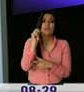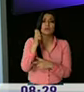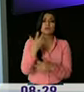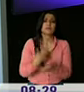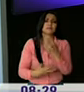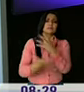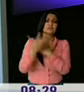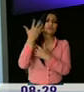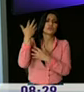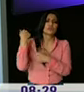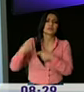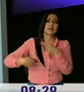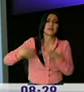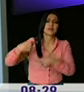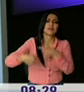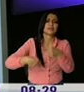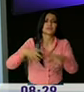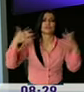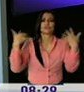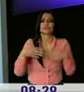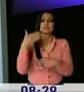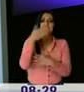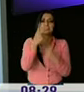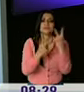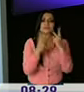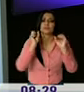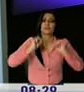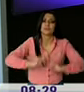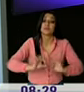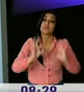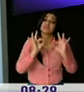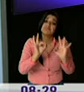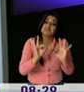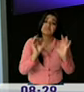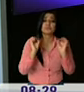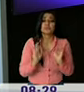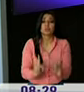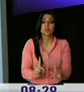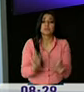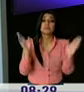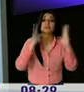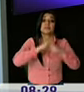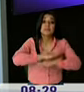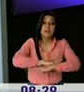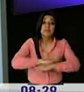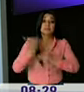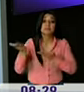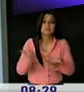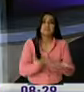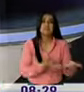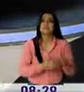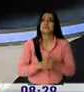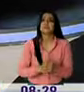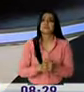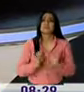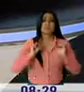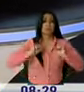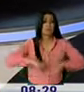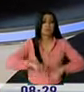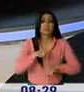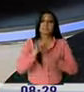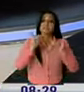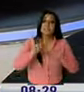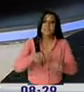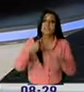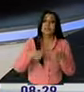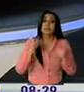tradición que es digna de ir a visitar. Así que muy buenas opciones, totalmente gratis. Así que vale la pena, pues, Ferito, los que nos quedamos aquí, ¿no?